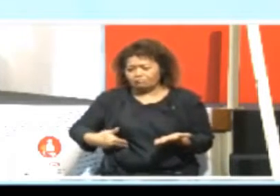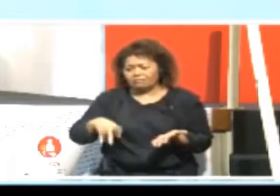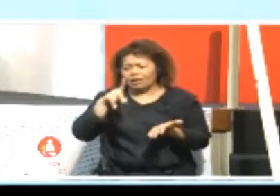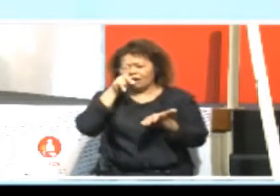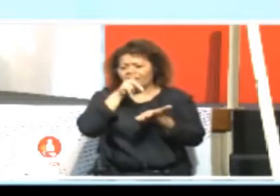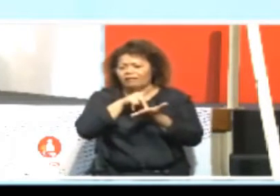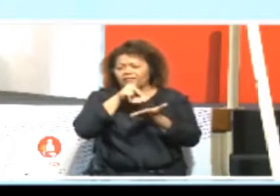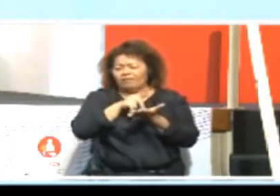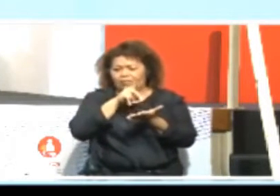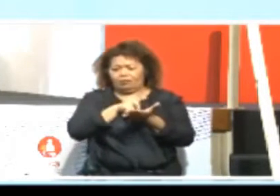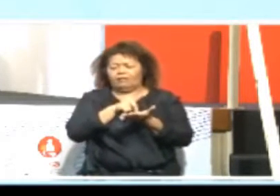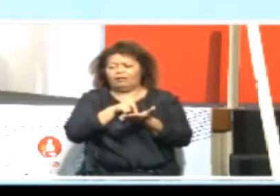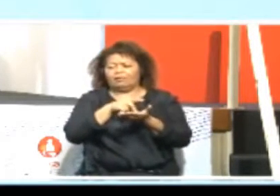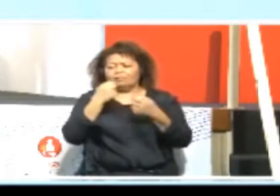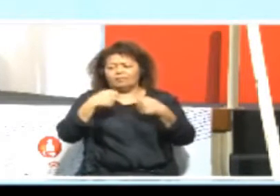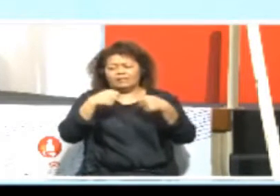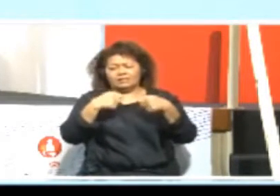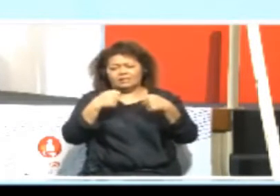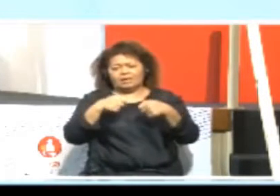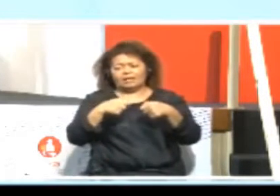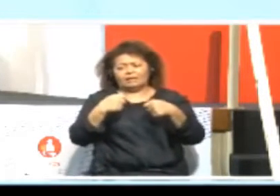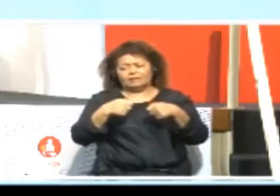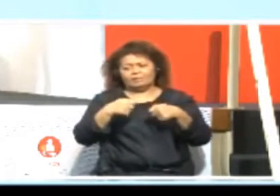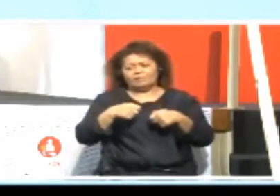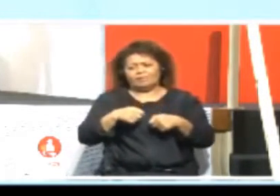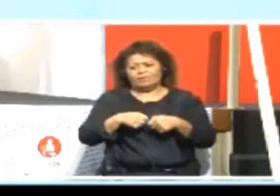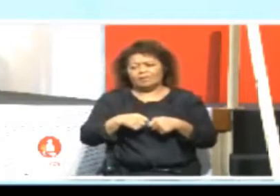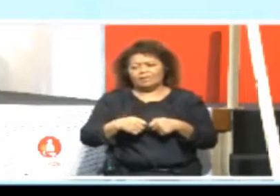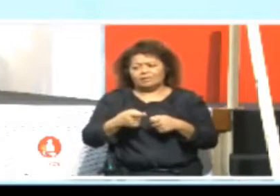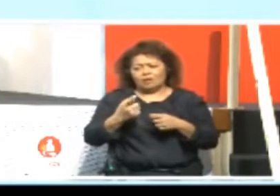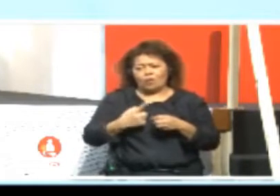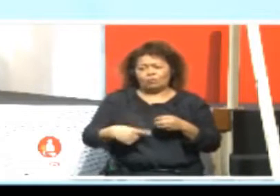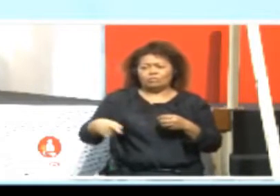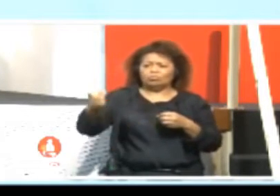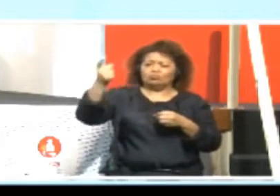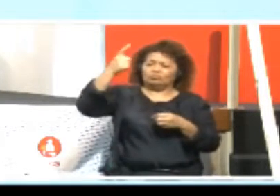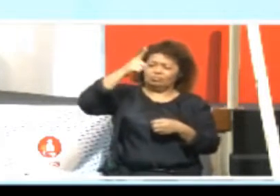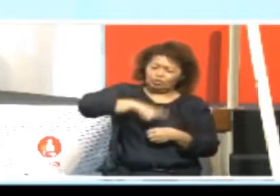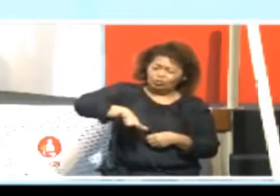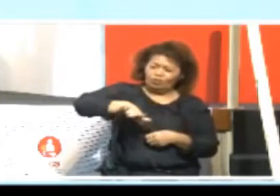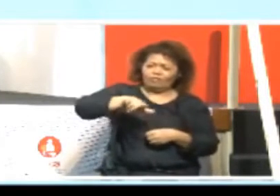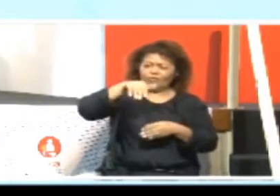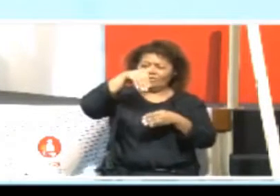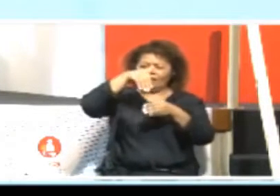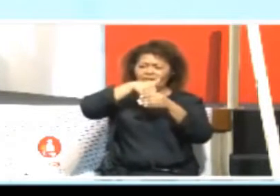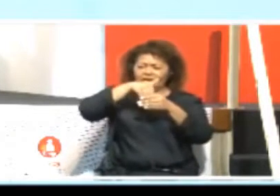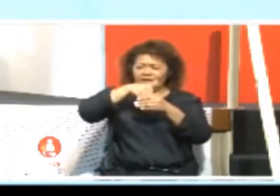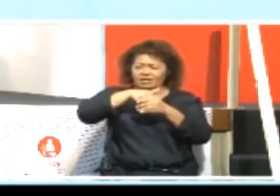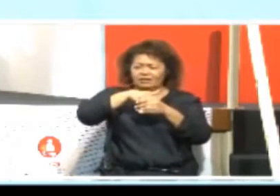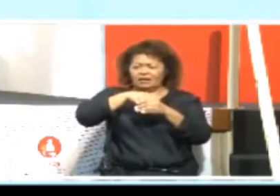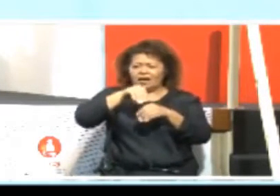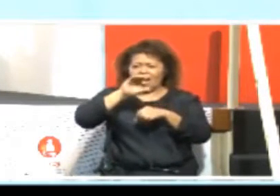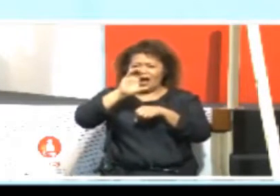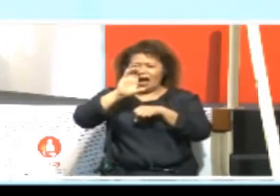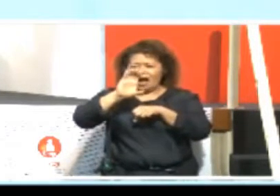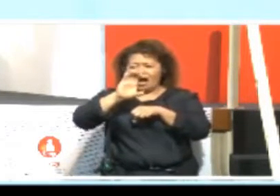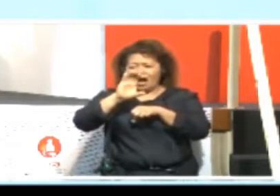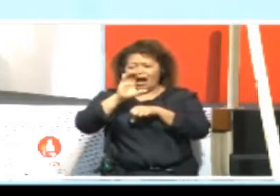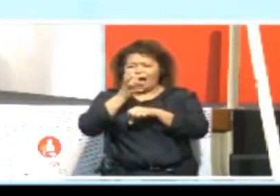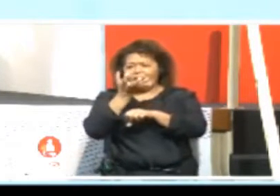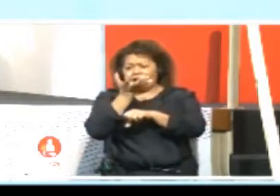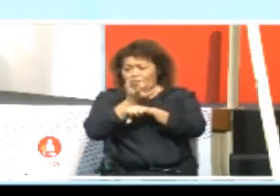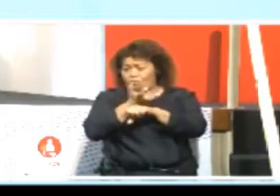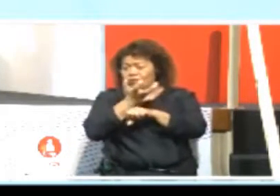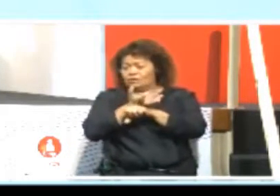los alcaldes tienden a ser reelegidos indefinidamente. La Constitución les permite al alcalde elegirse indefinidamente. Y vi que habían